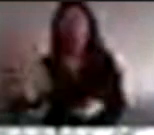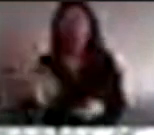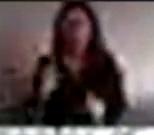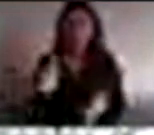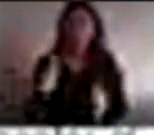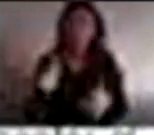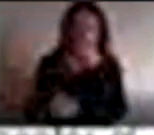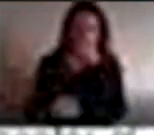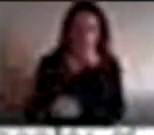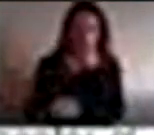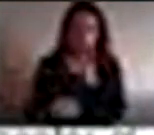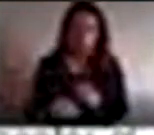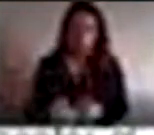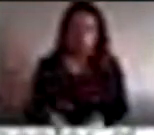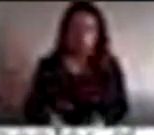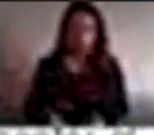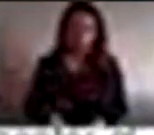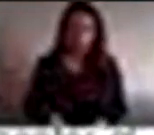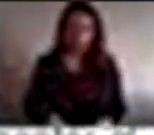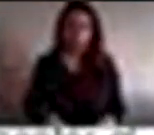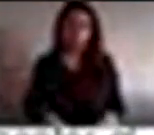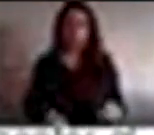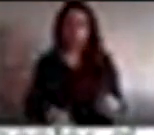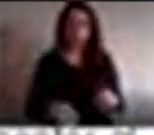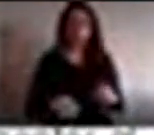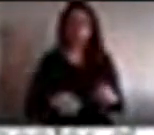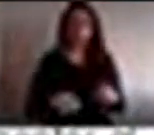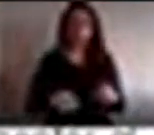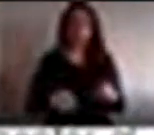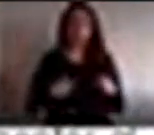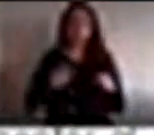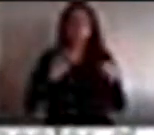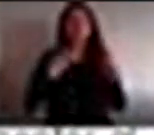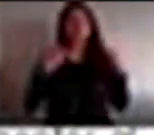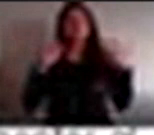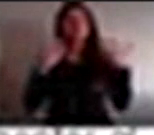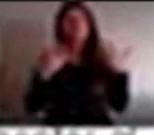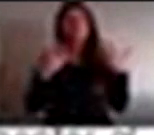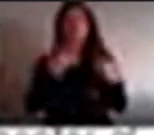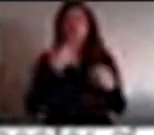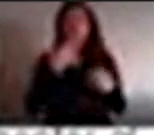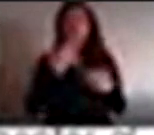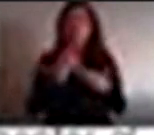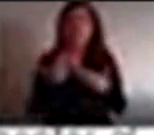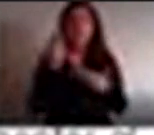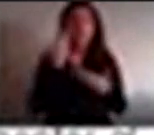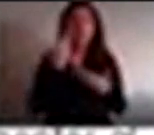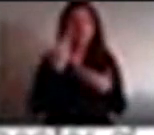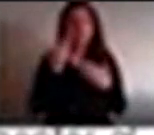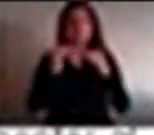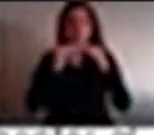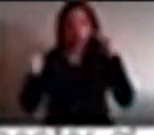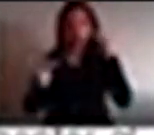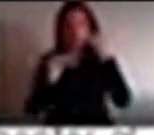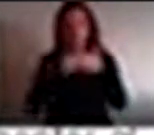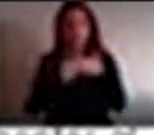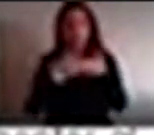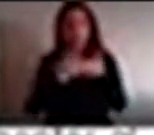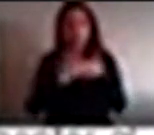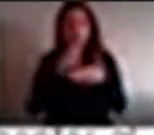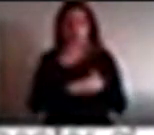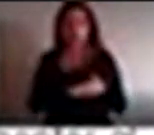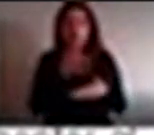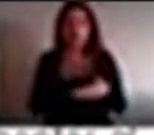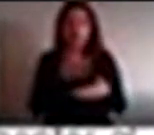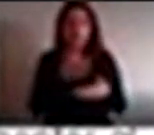Y bueno, siguiendo en temas de caracterización, y como bien también dijo el subsecretario, tenemos que la mayoría de ellos son contratos